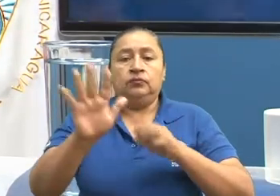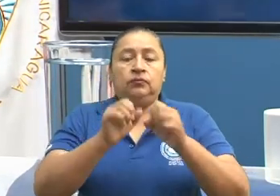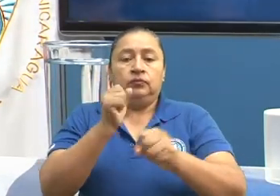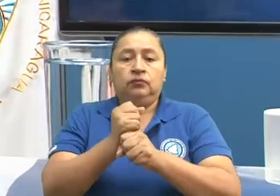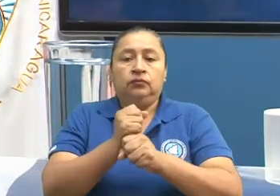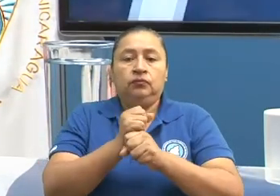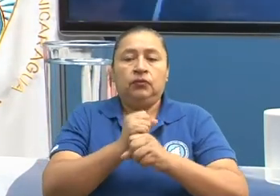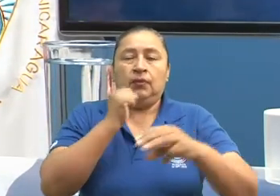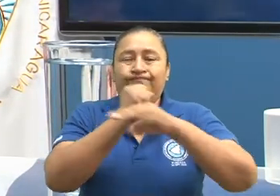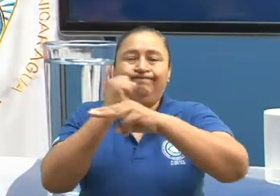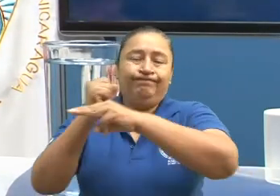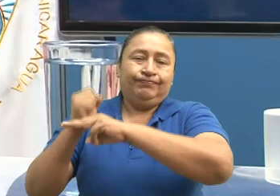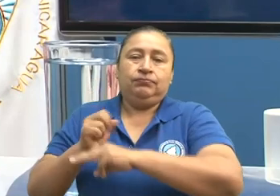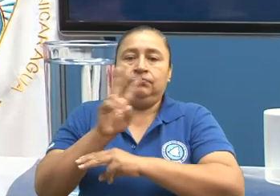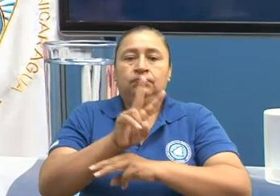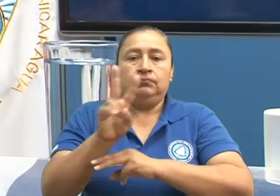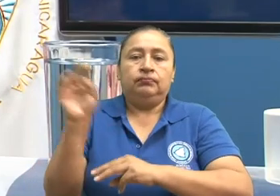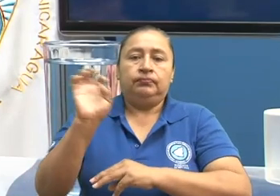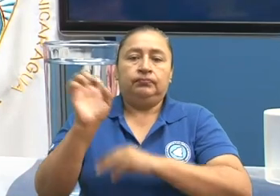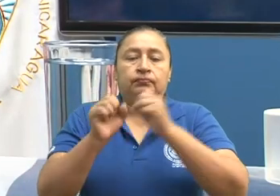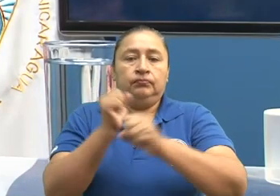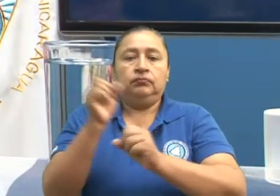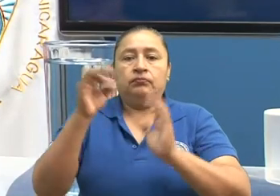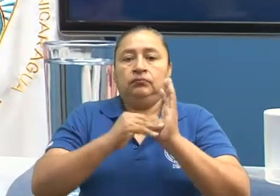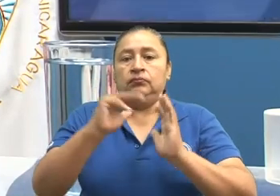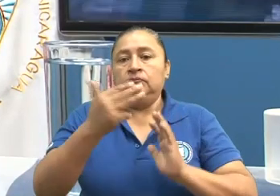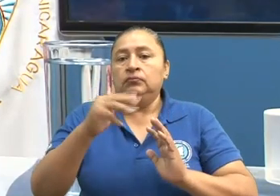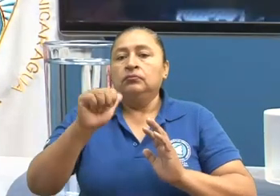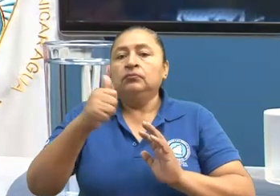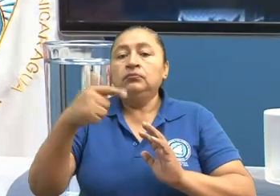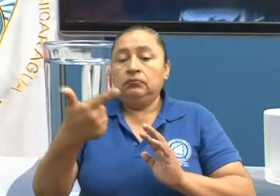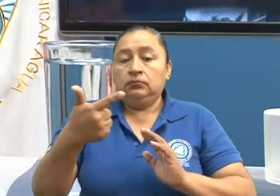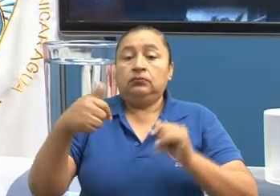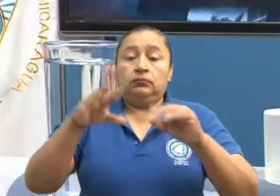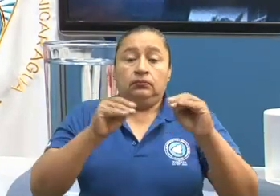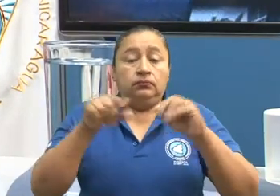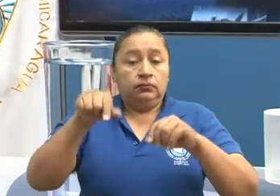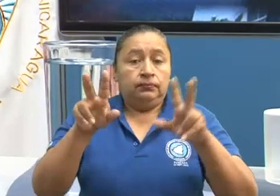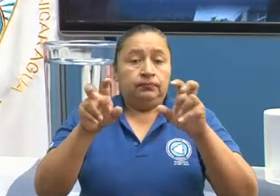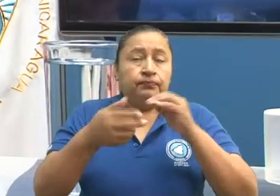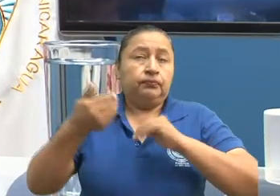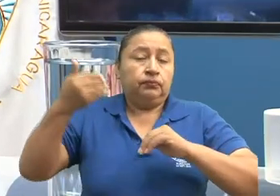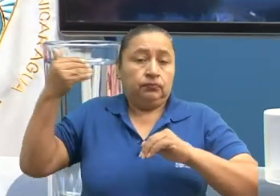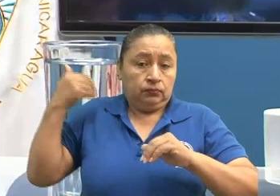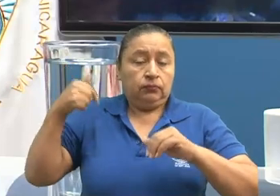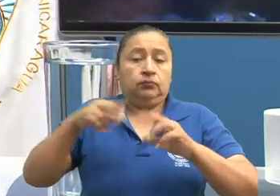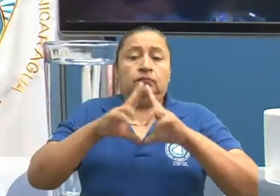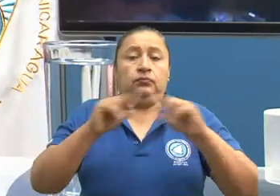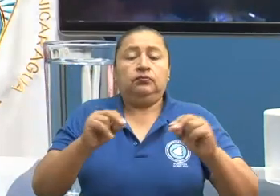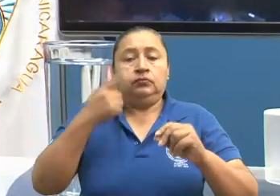la masacre del 22 de enero de 1967. Para abordar este momento histórico en nuestro país y para